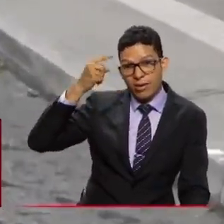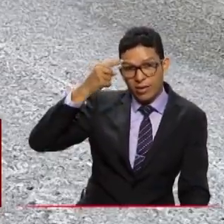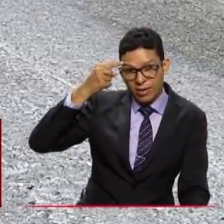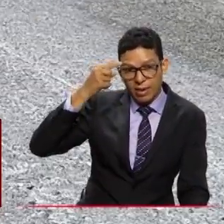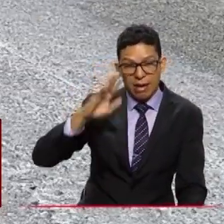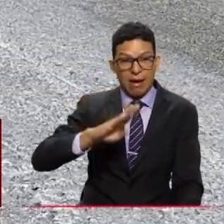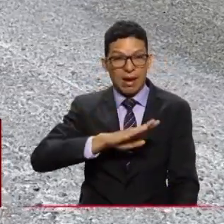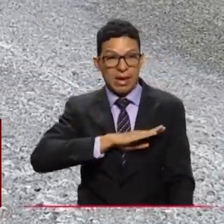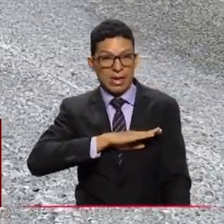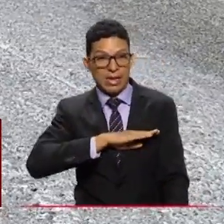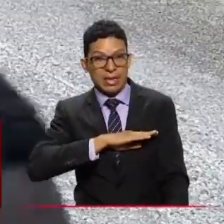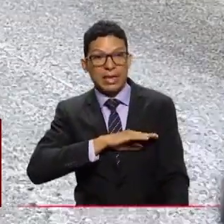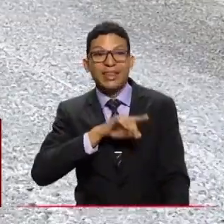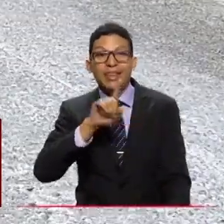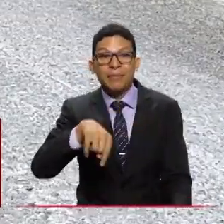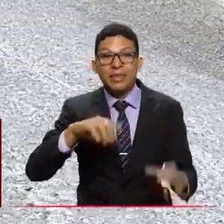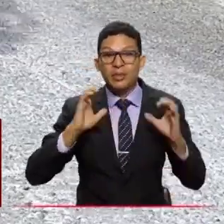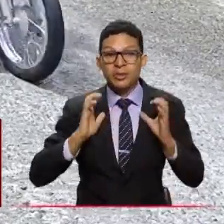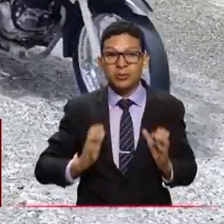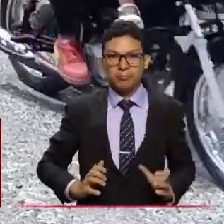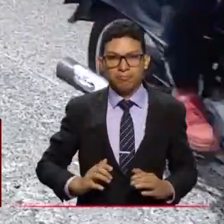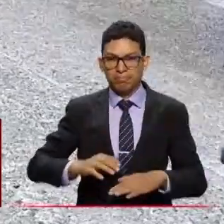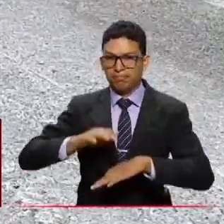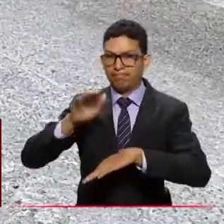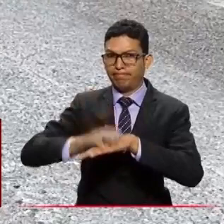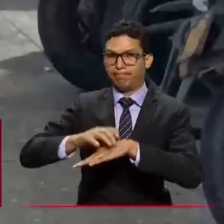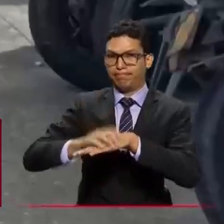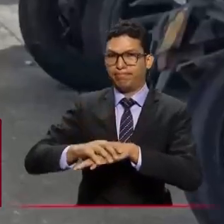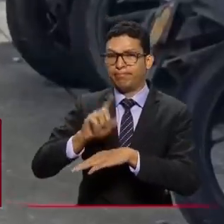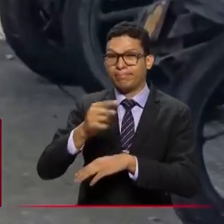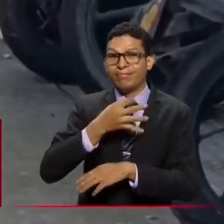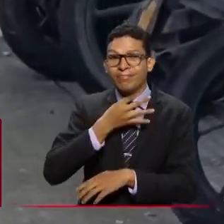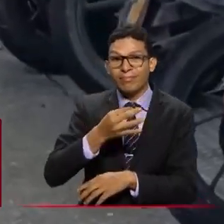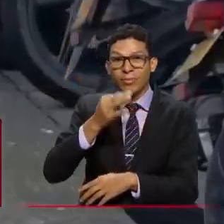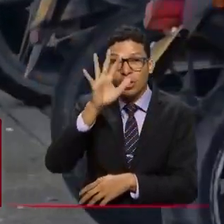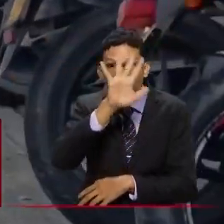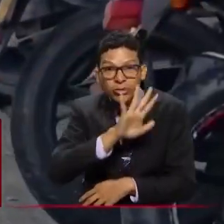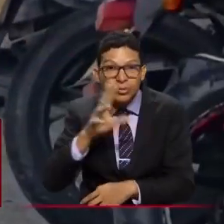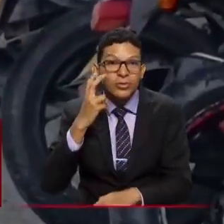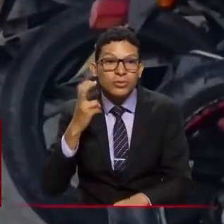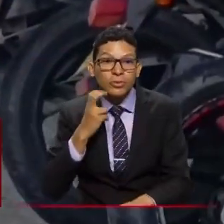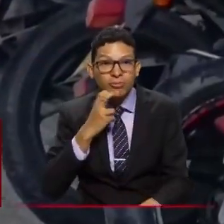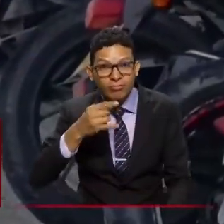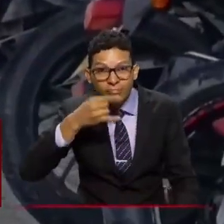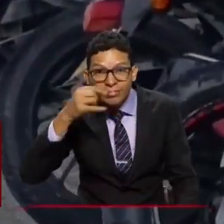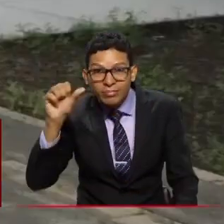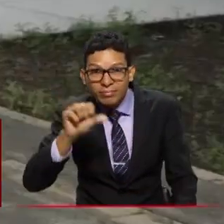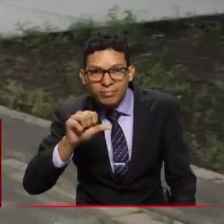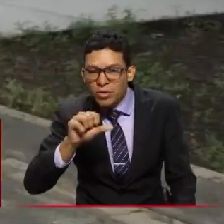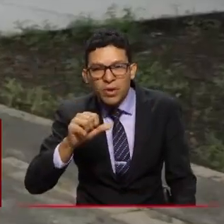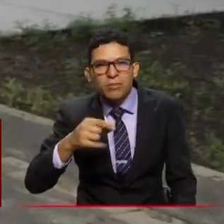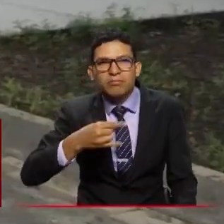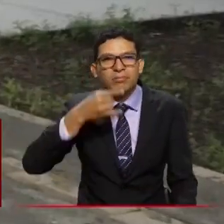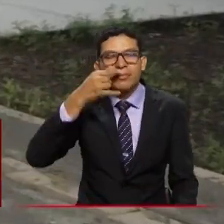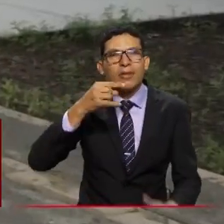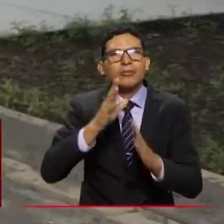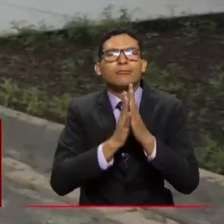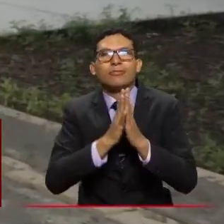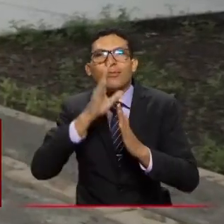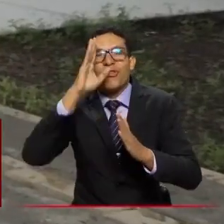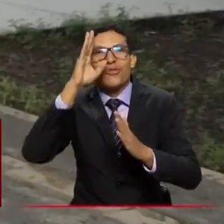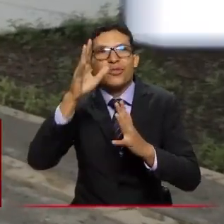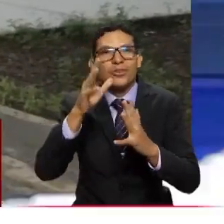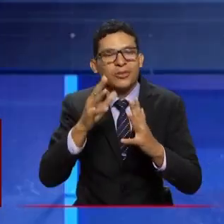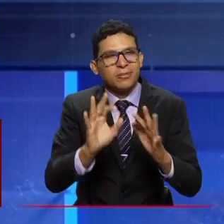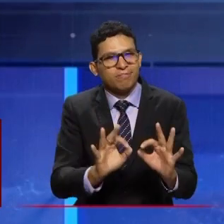que le han mandado un mensaje a este humorista de que el Chocó no huele mal. El Chocó huele a esperanza, pero también huele a